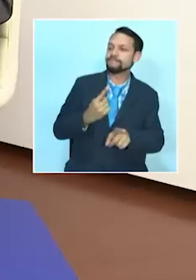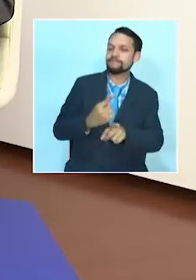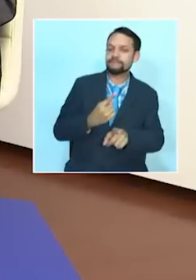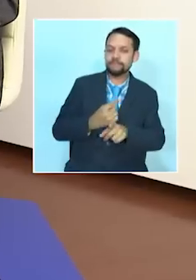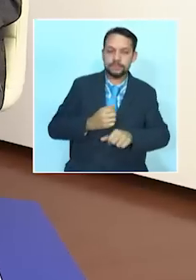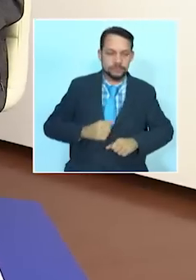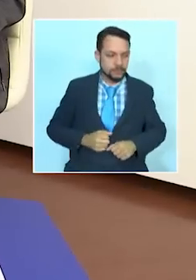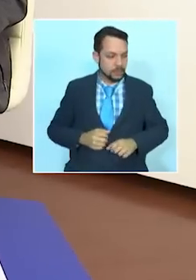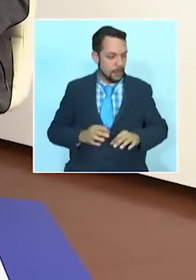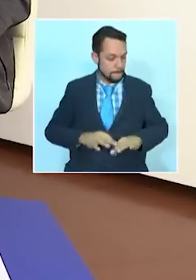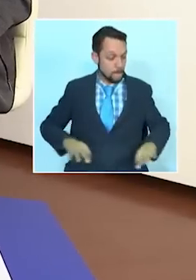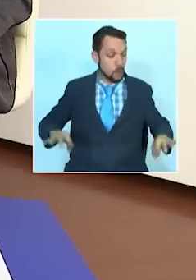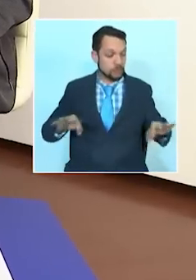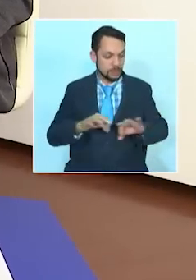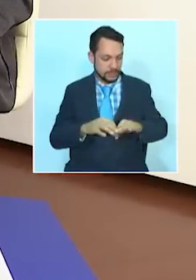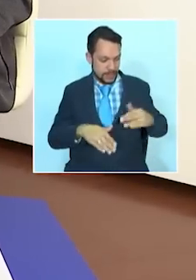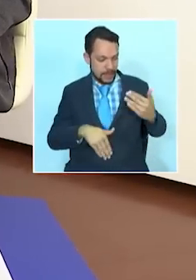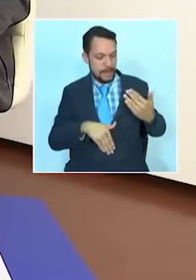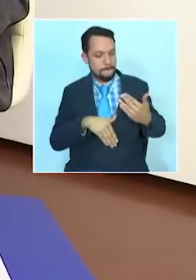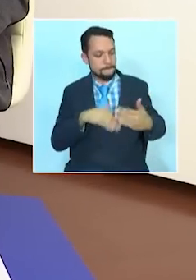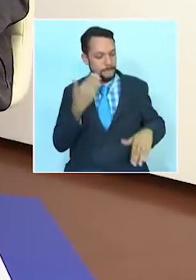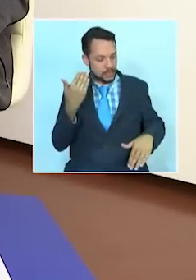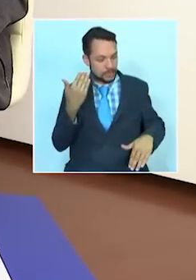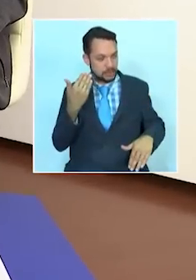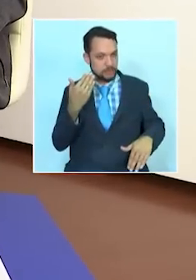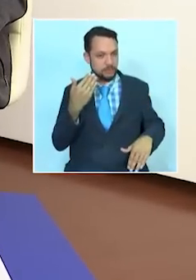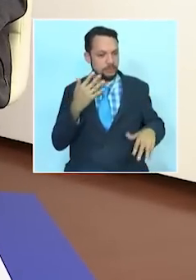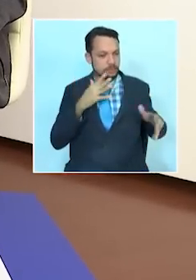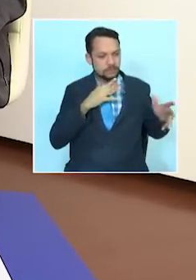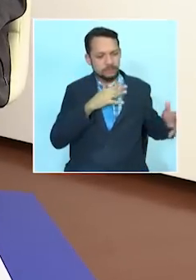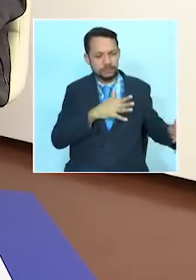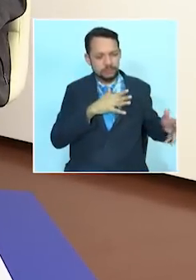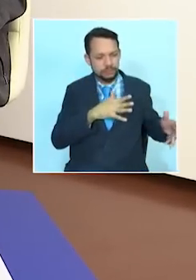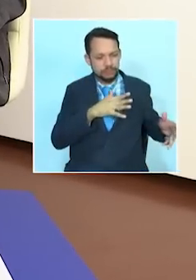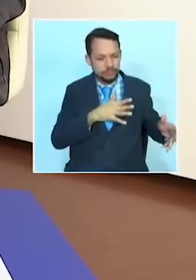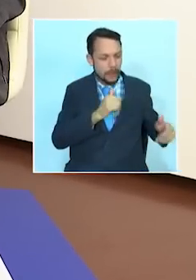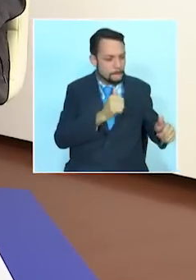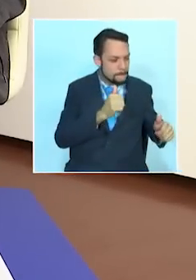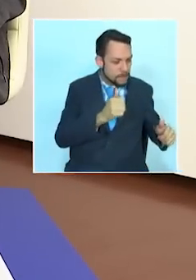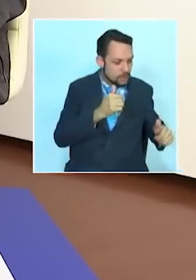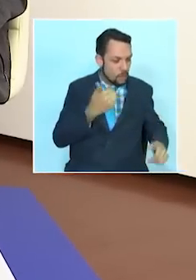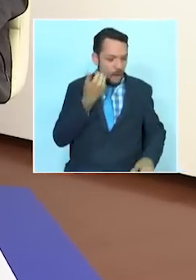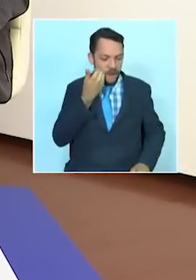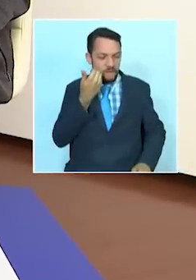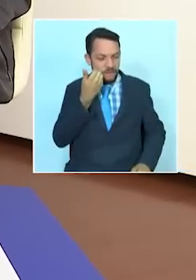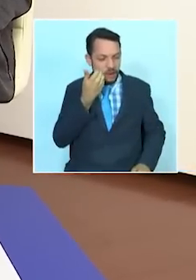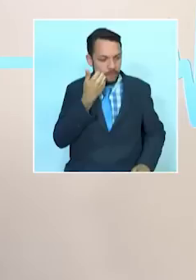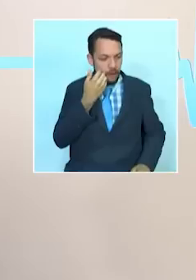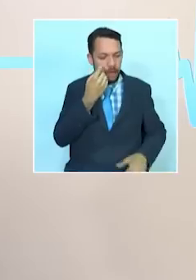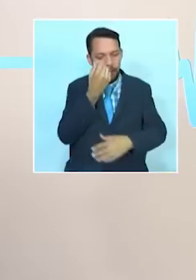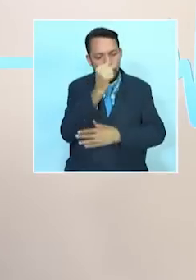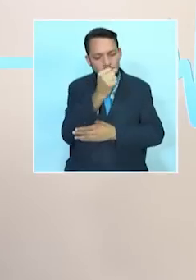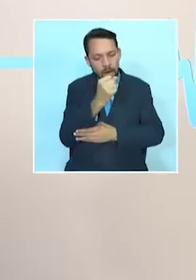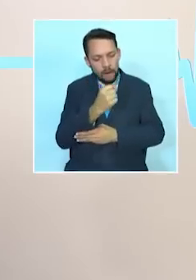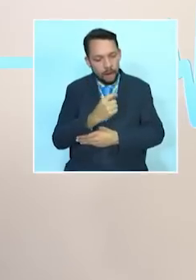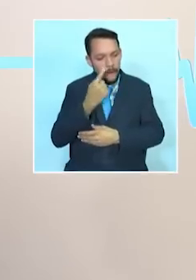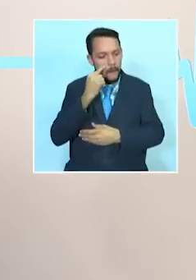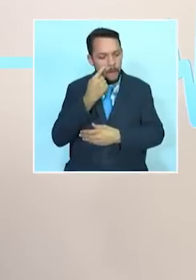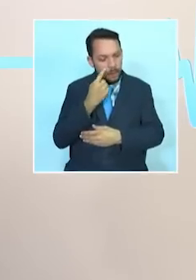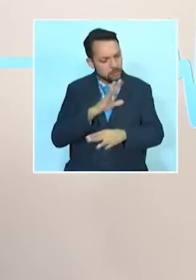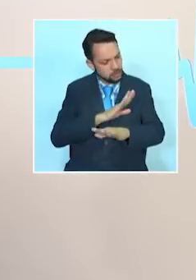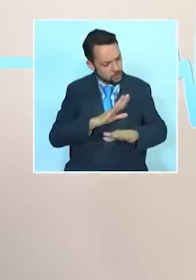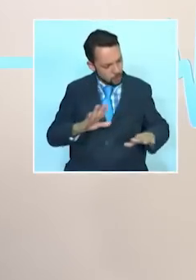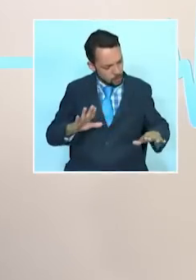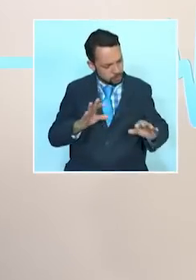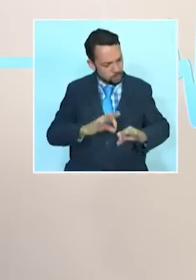es empezar a enseñarle al paciente a la toma de conciencia de la enfermedad porque cuando tomo la conciencia mi cuerpo